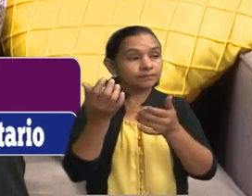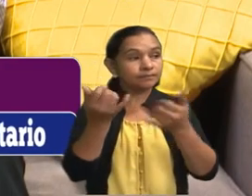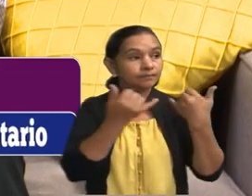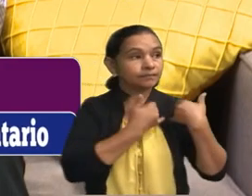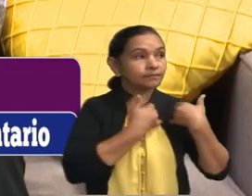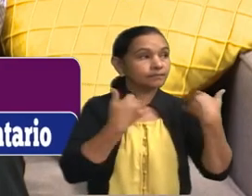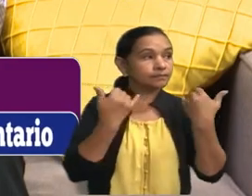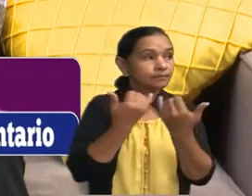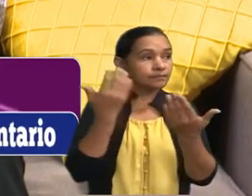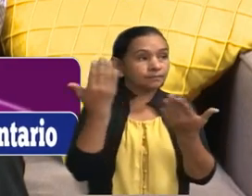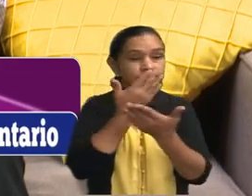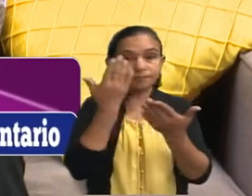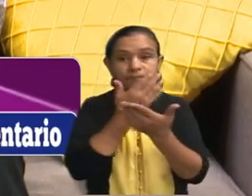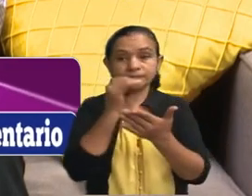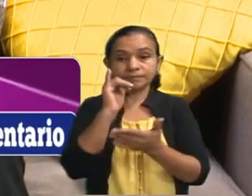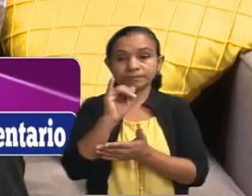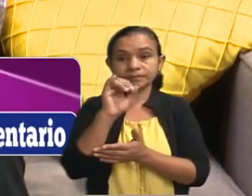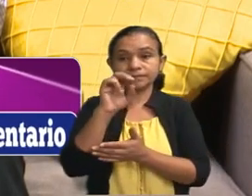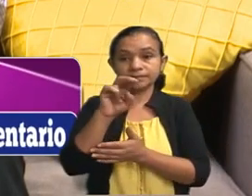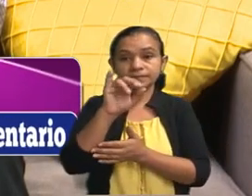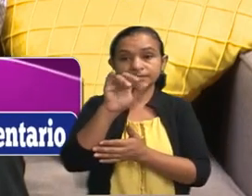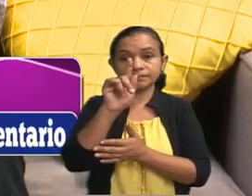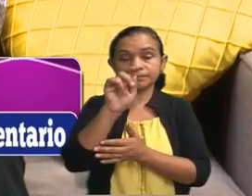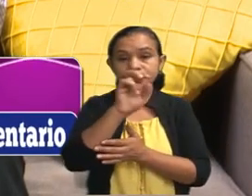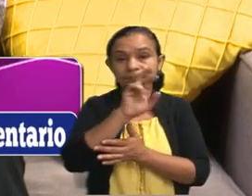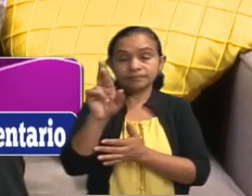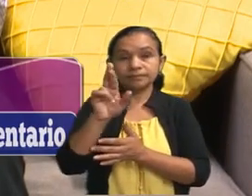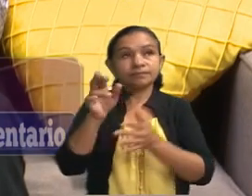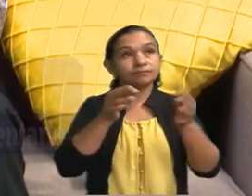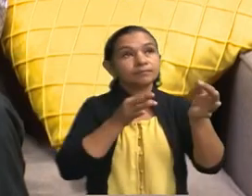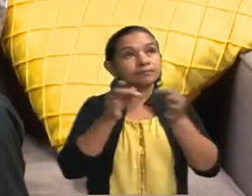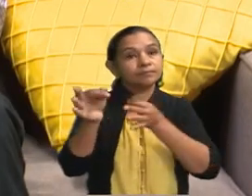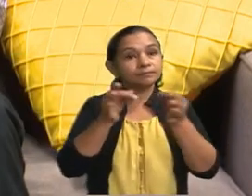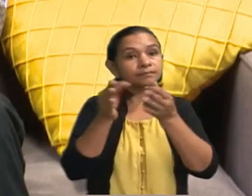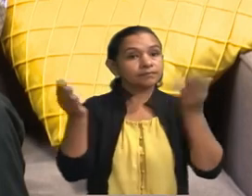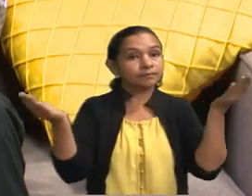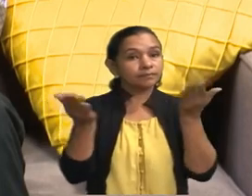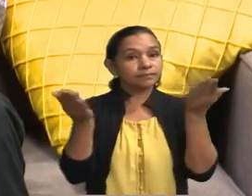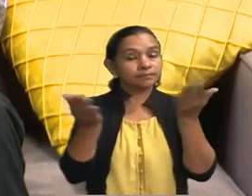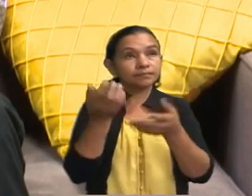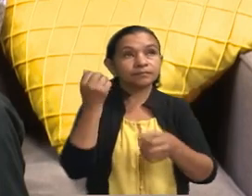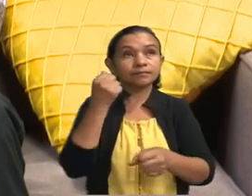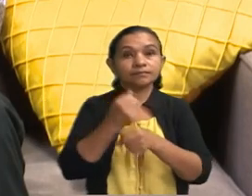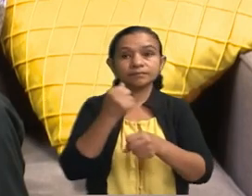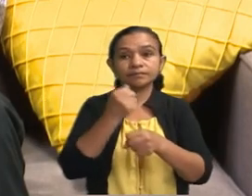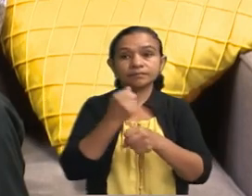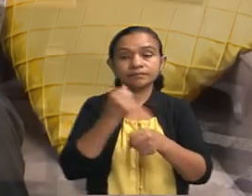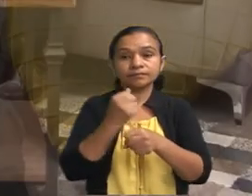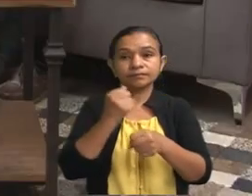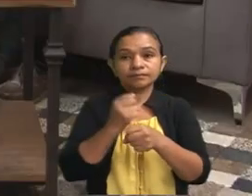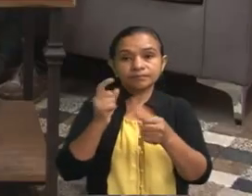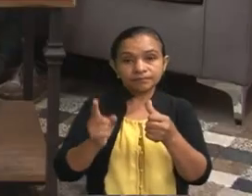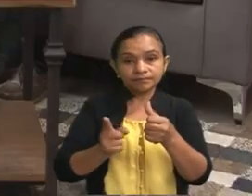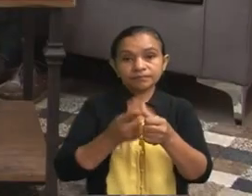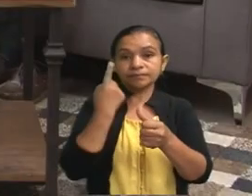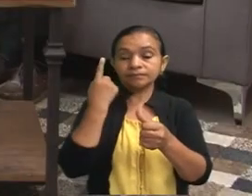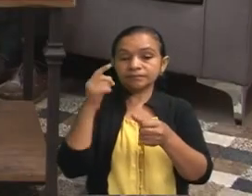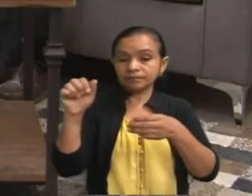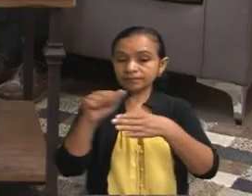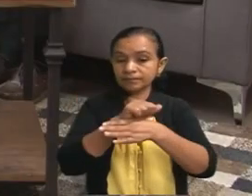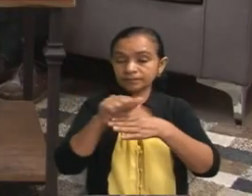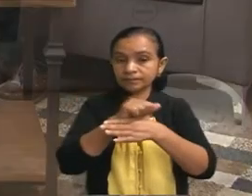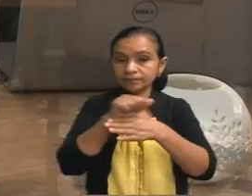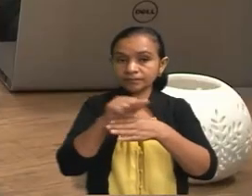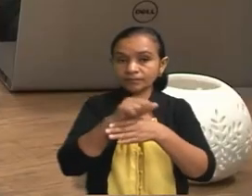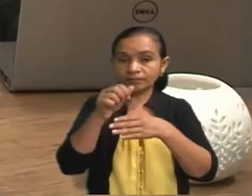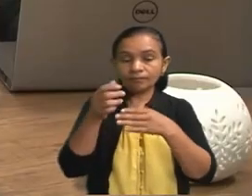Nicaragüense de Estudios Territoriales, INETER. Ellos nos cuentan y nos explican cómo se desarrollará precisamente el primer simulacro regional de